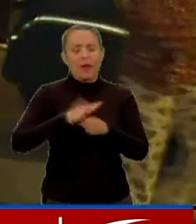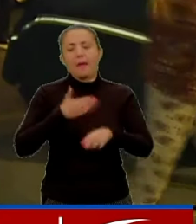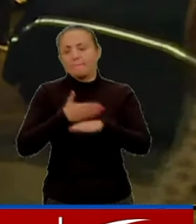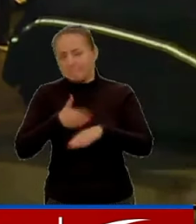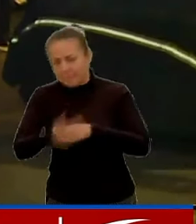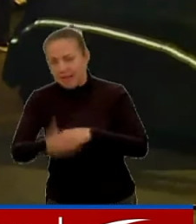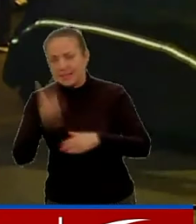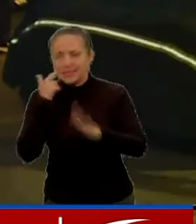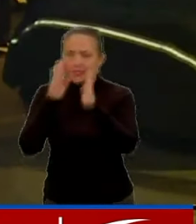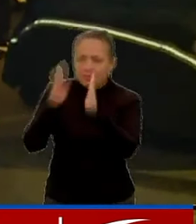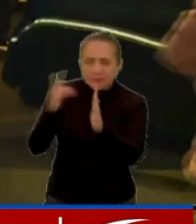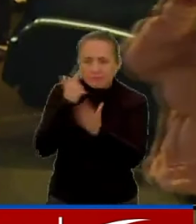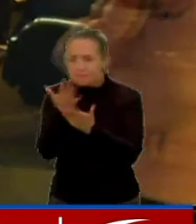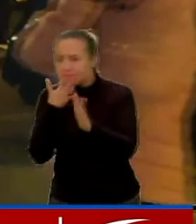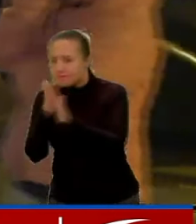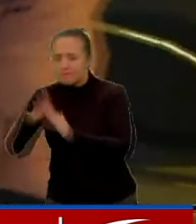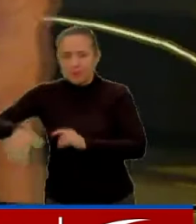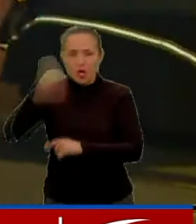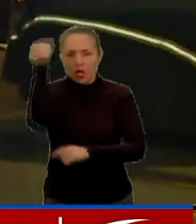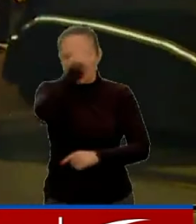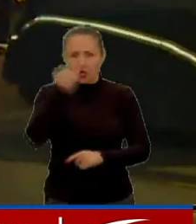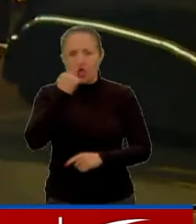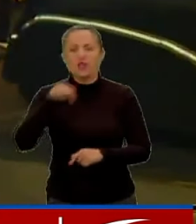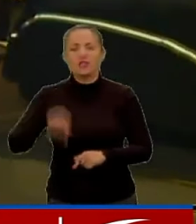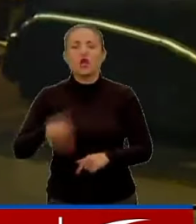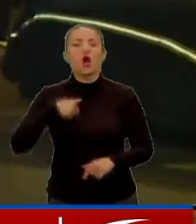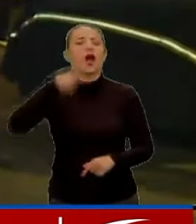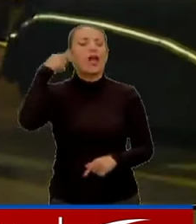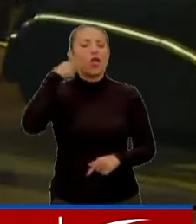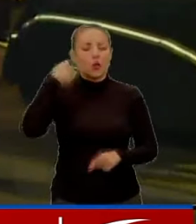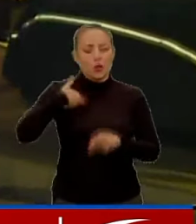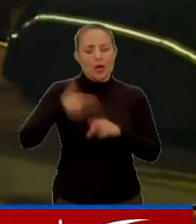pendientes con todo lo que ocurra aquí en Soacha, Cundinamarca. Eduard Porras, Última Edición.